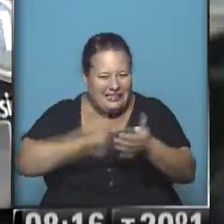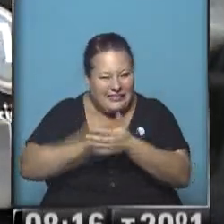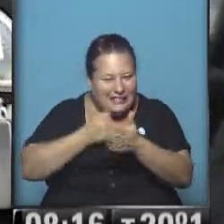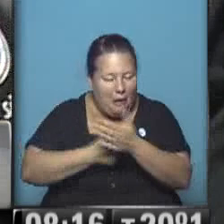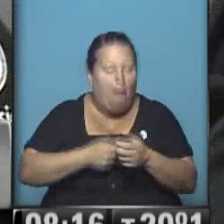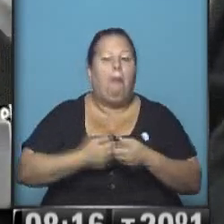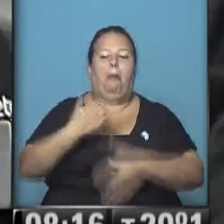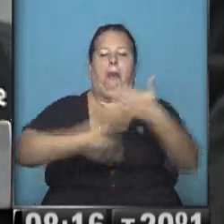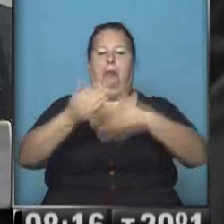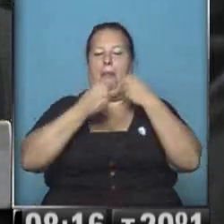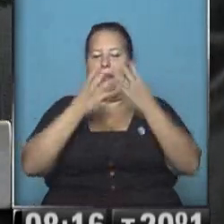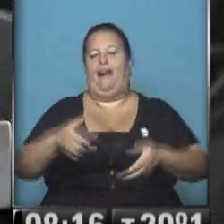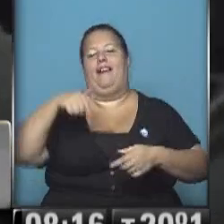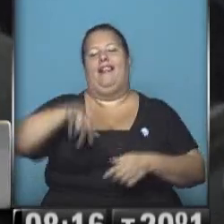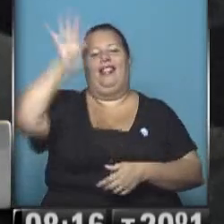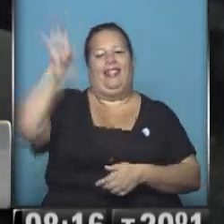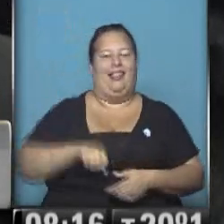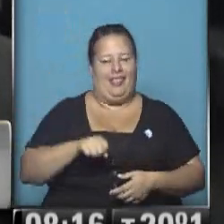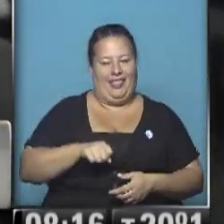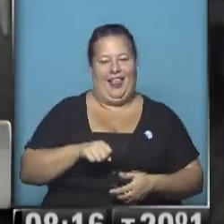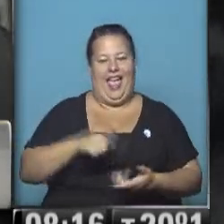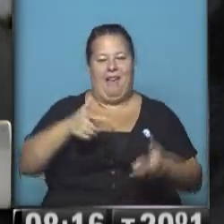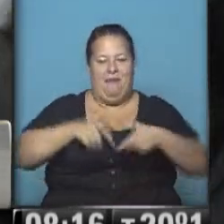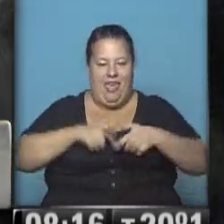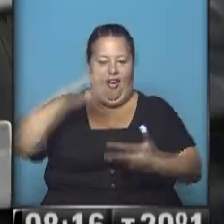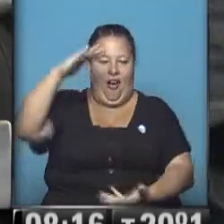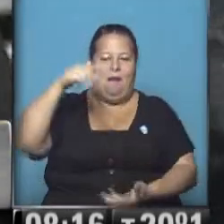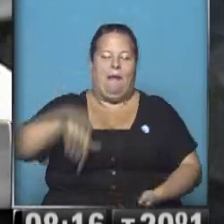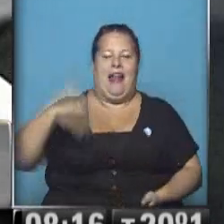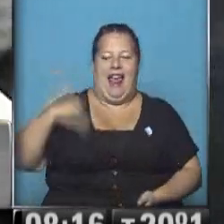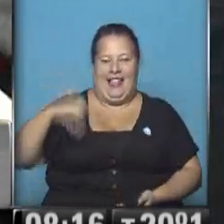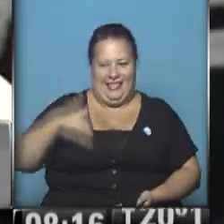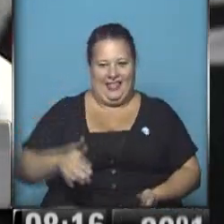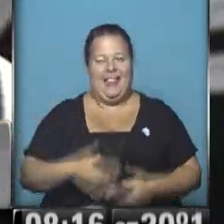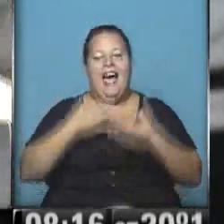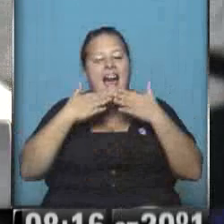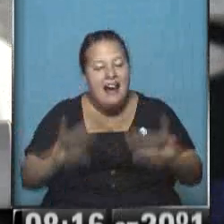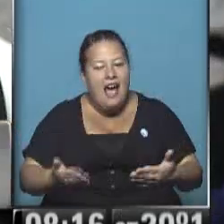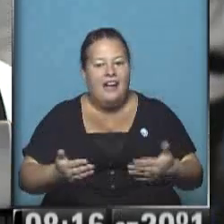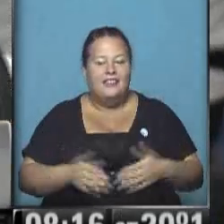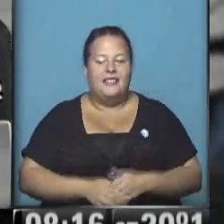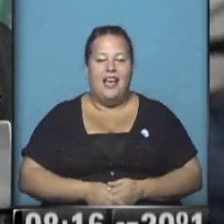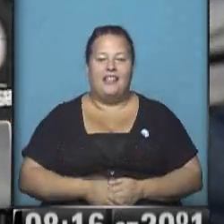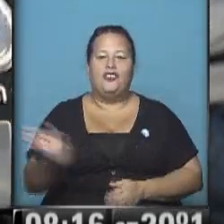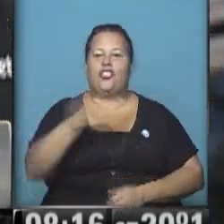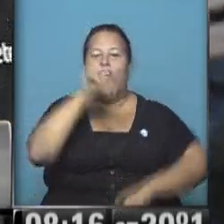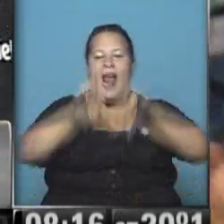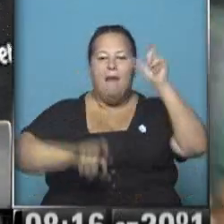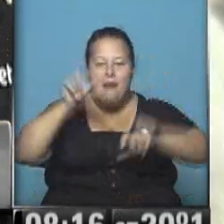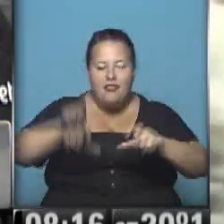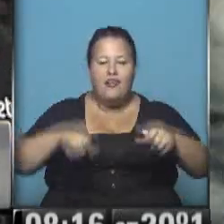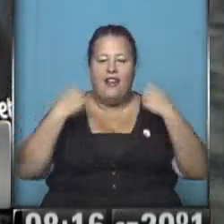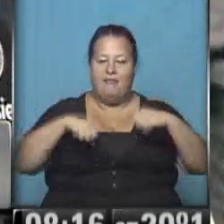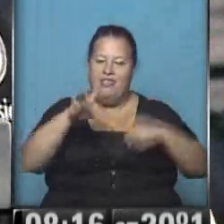nos levantamos y y podemos traer la la medalla y la copa para nuestra Argentina no y agradecer a a toda la gente que que nos